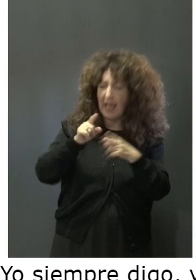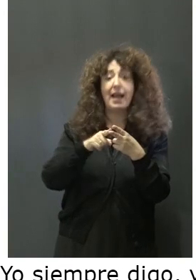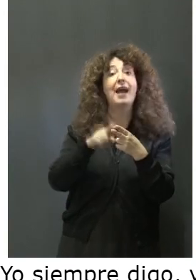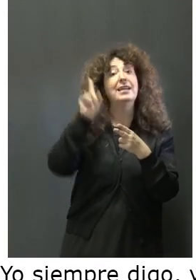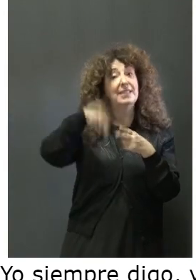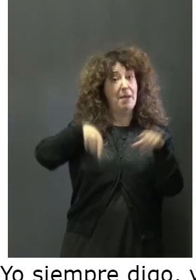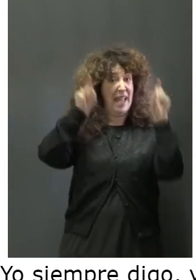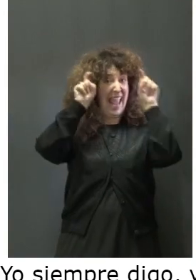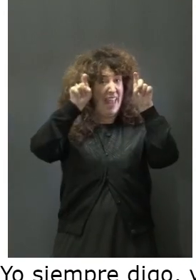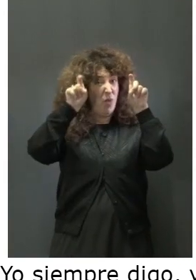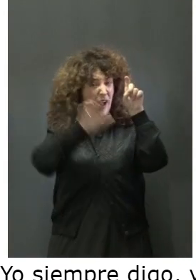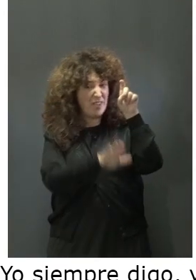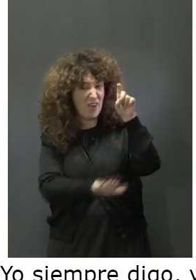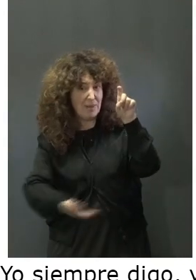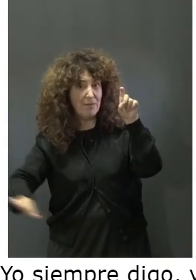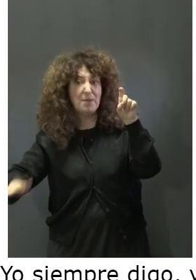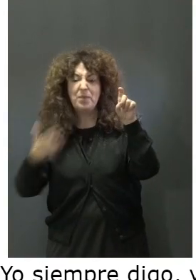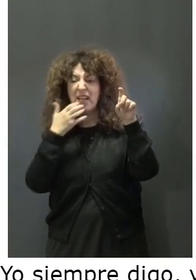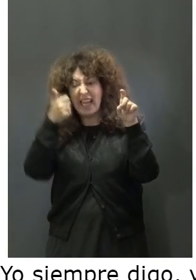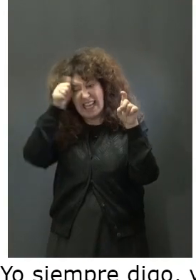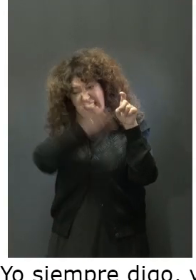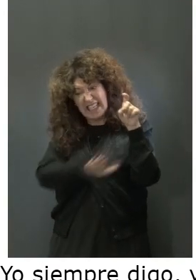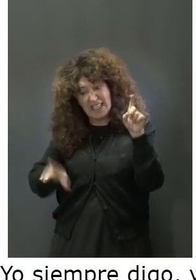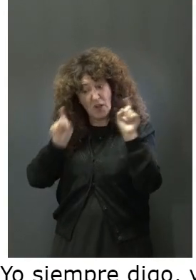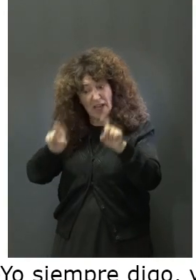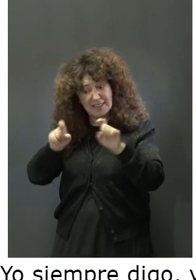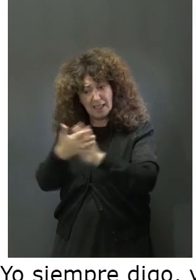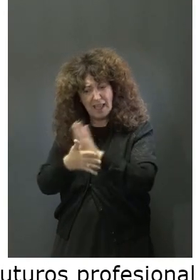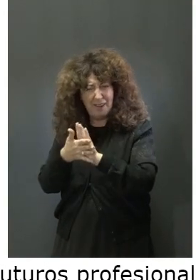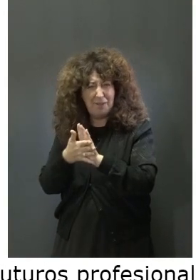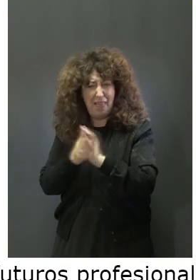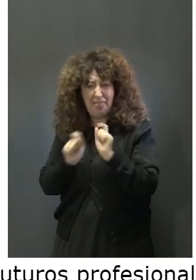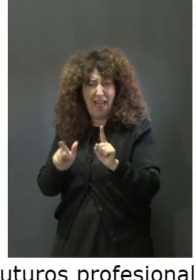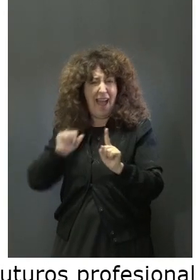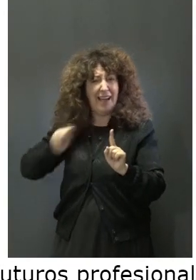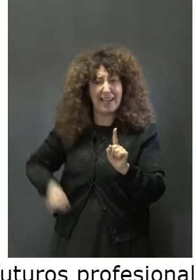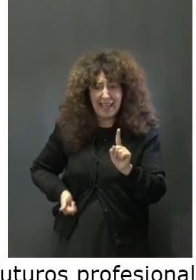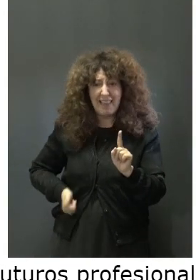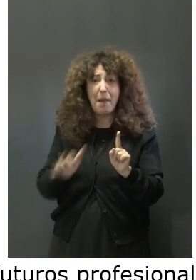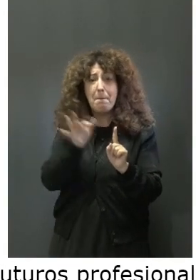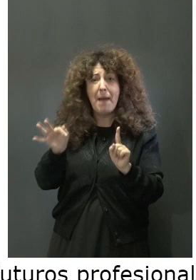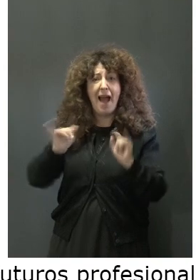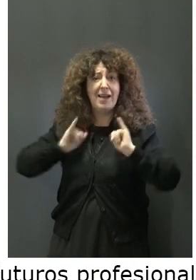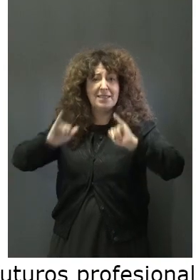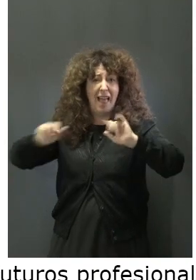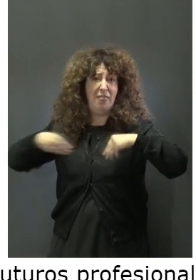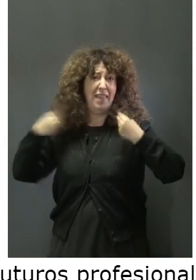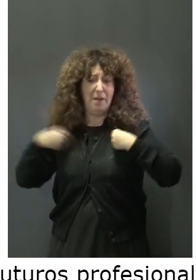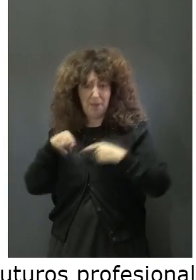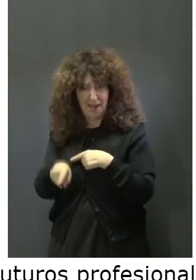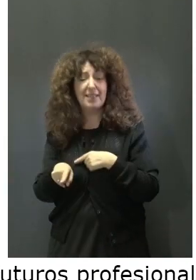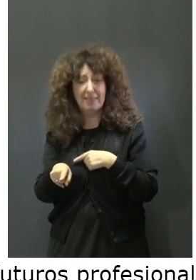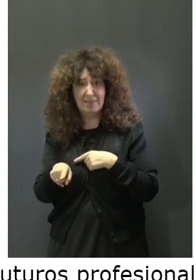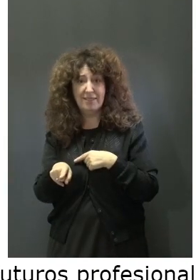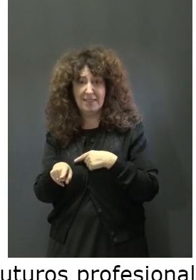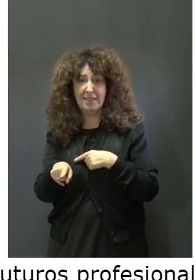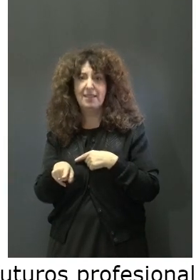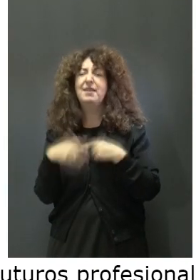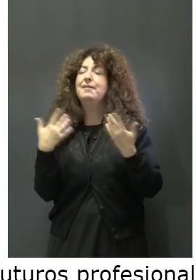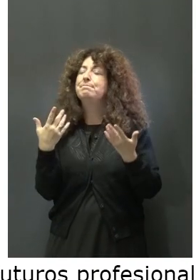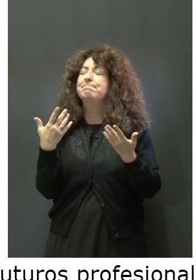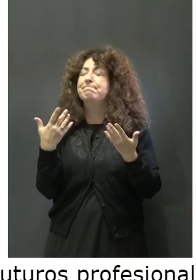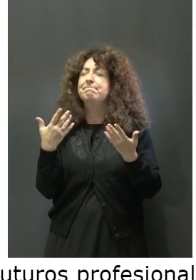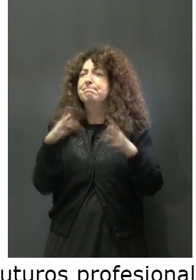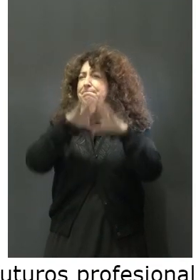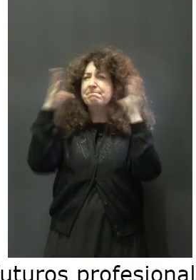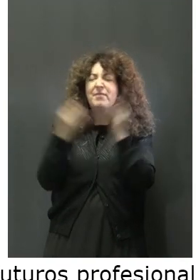educación infantil. A un niño tú le enseñas lengua de signos y lo enriqueces y lo diviertes, sobre todo. Al final falta